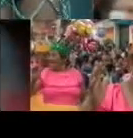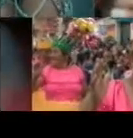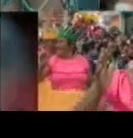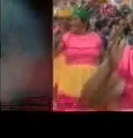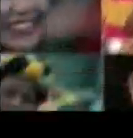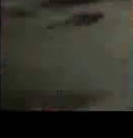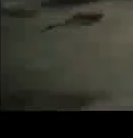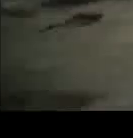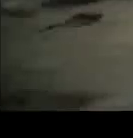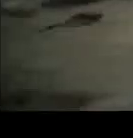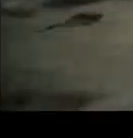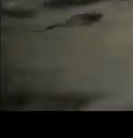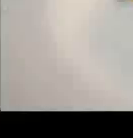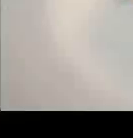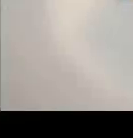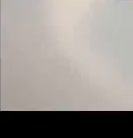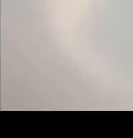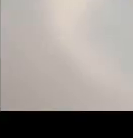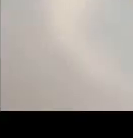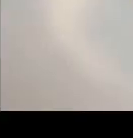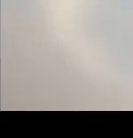Diversidad. Gastronomía.